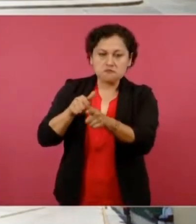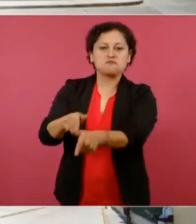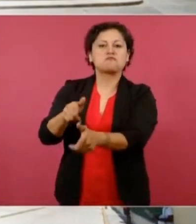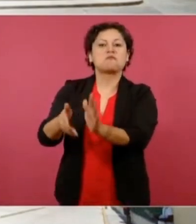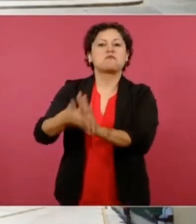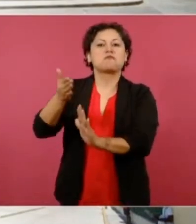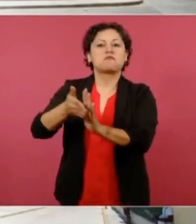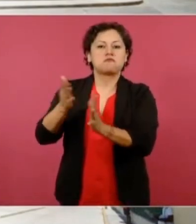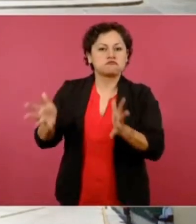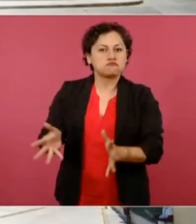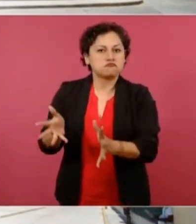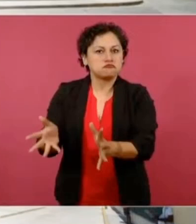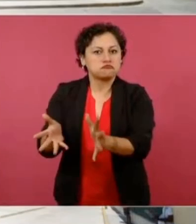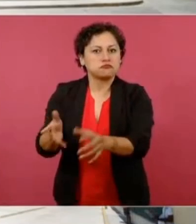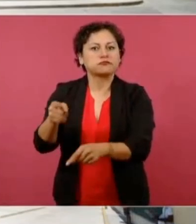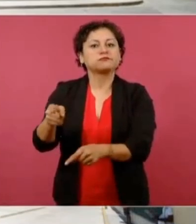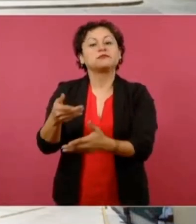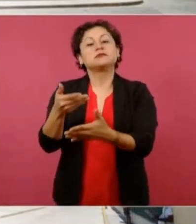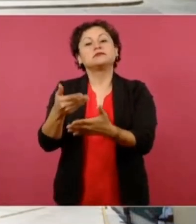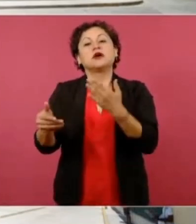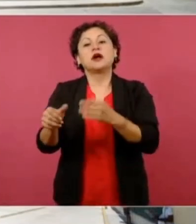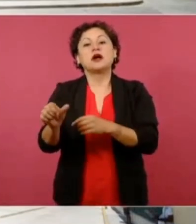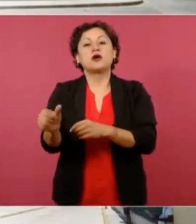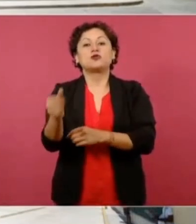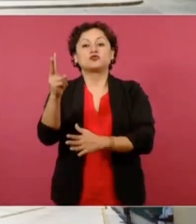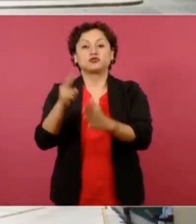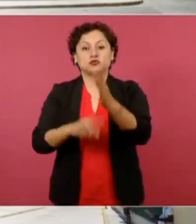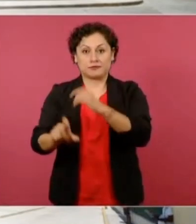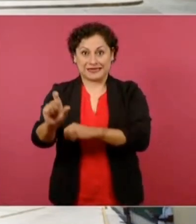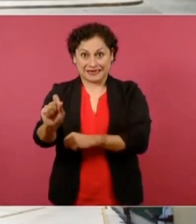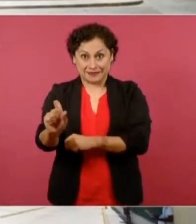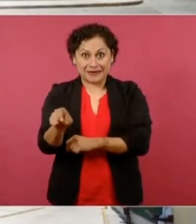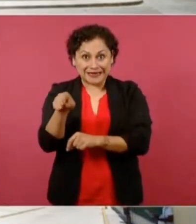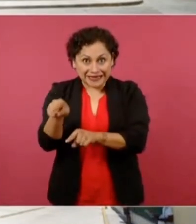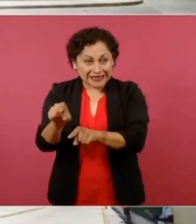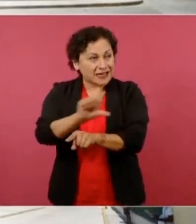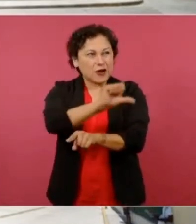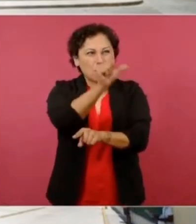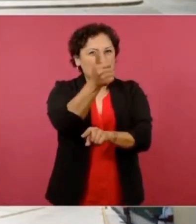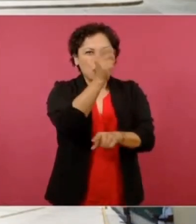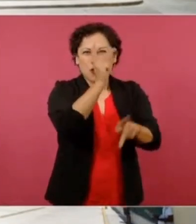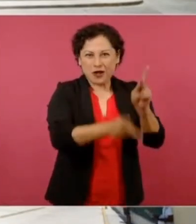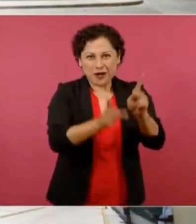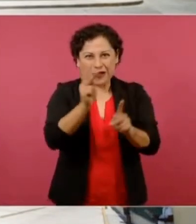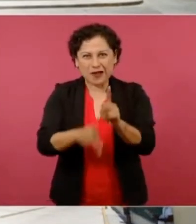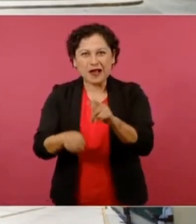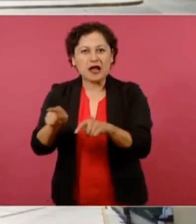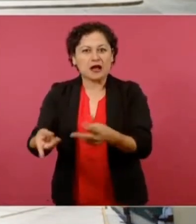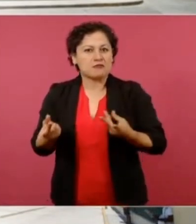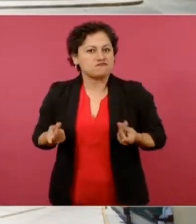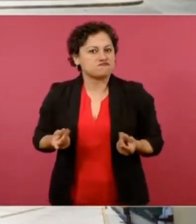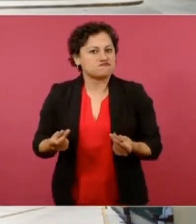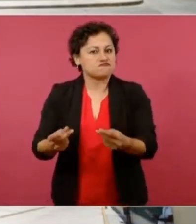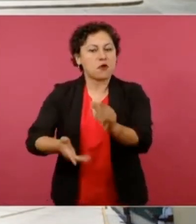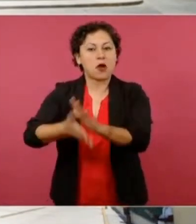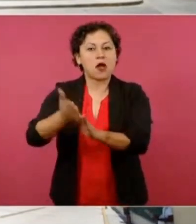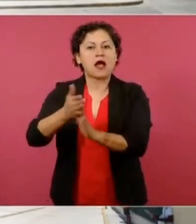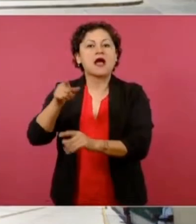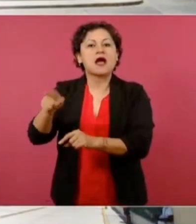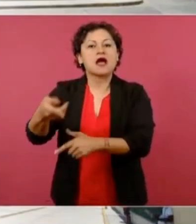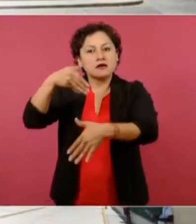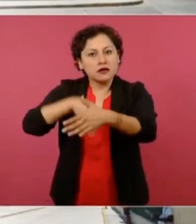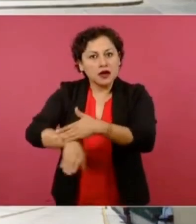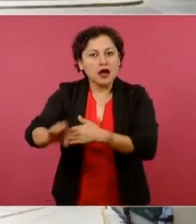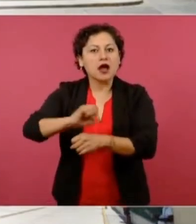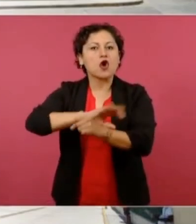del 2020, como muchos otros hospitales inacabados, se aceleraron para poderlos operar para COVID. Por ejemplo, en Ciudad